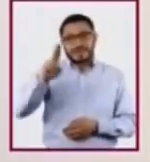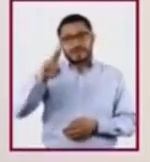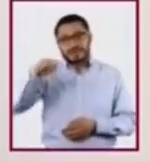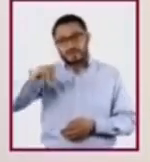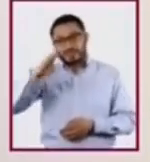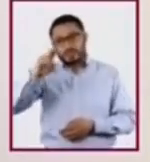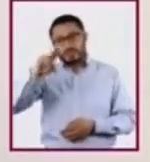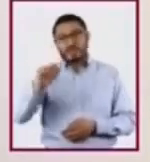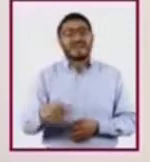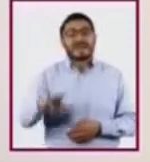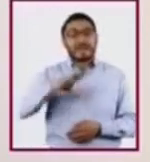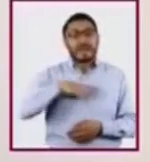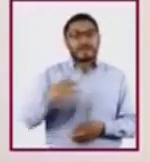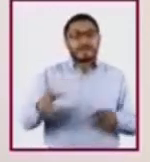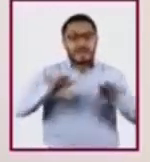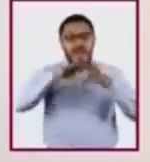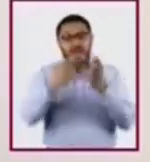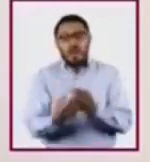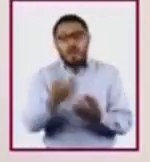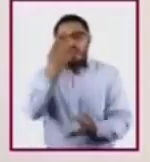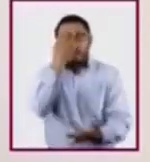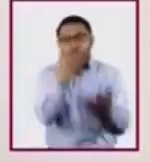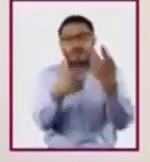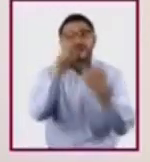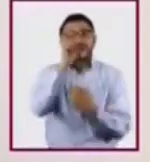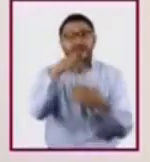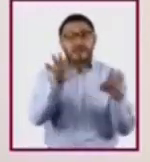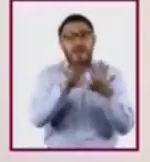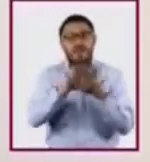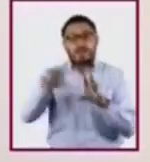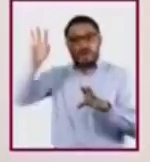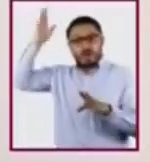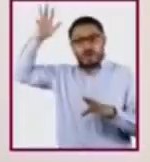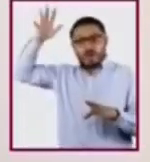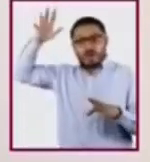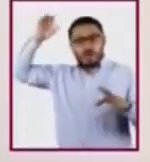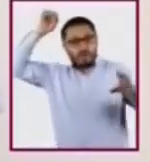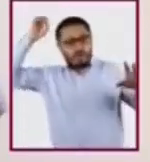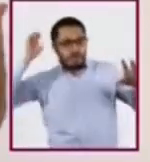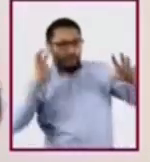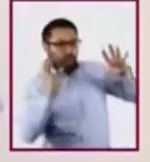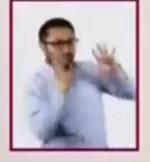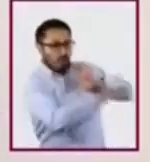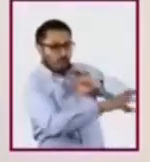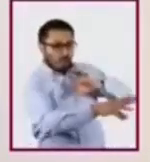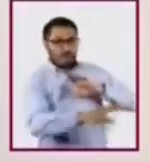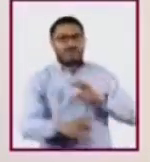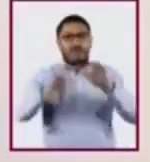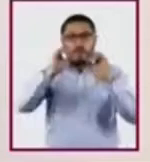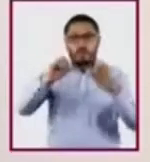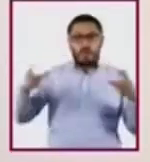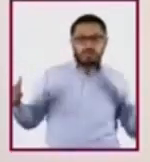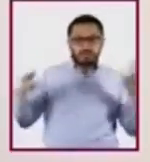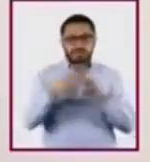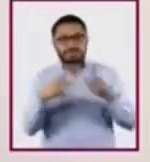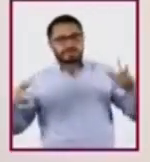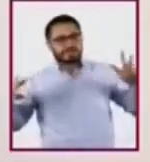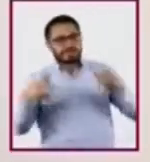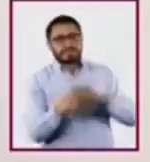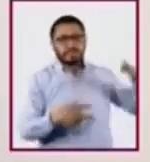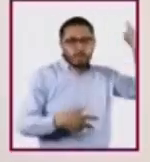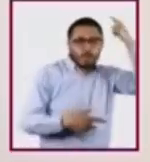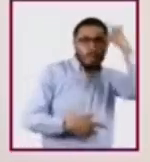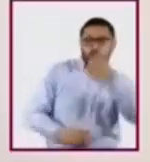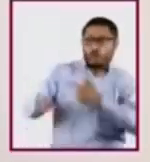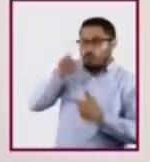encendida, simbolizaba el paso del sol por la esfera celeste o la lucha entre las tinieblas de la noche y la luz